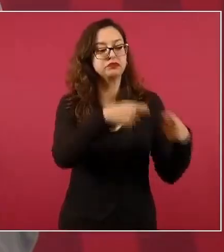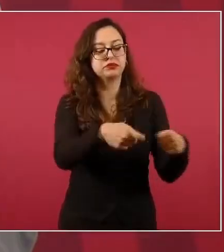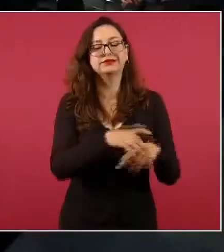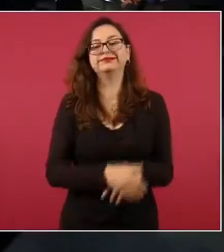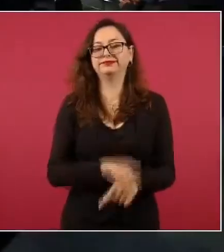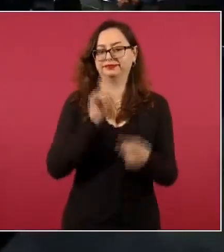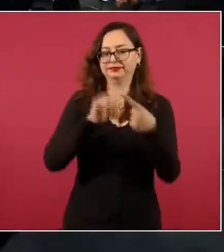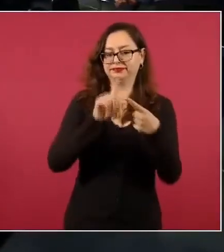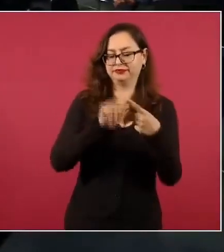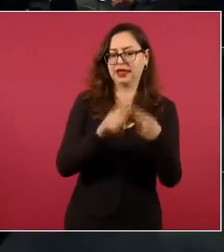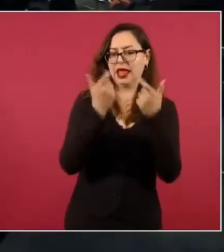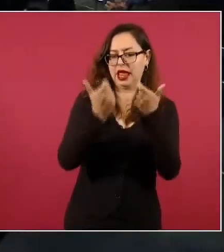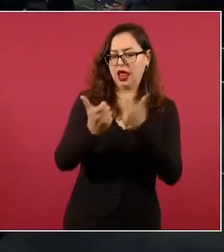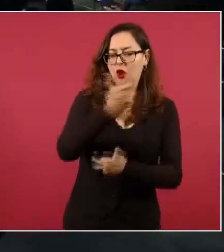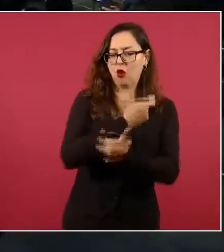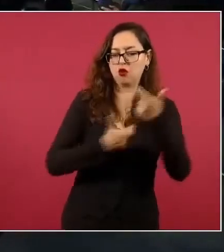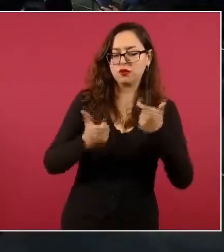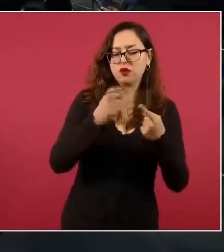impuestos,